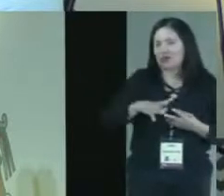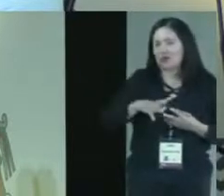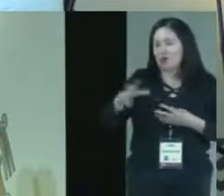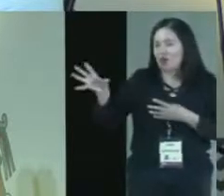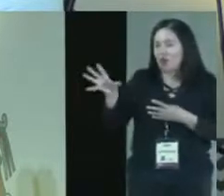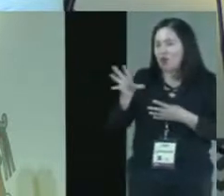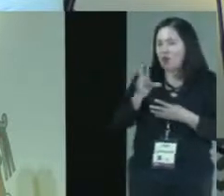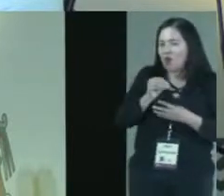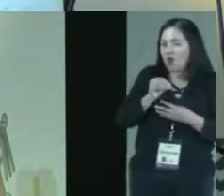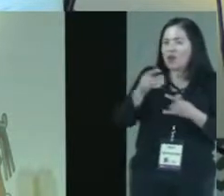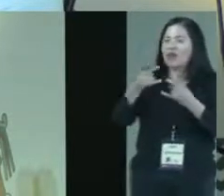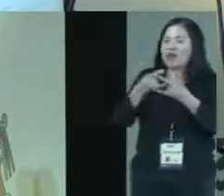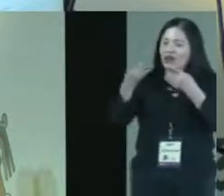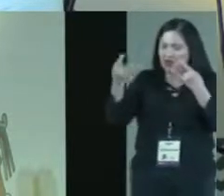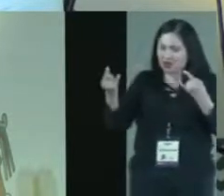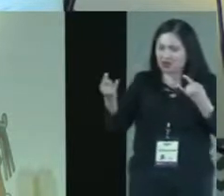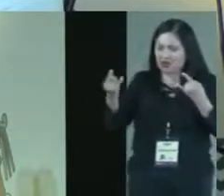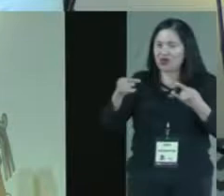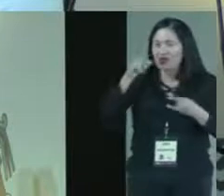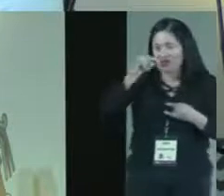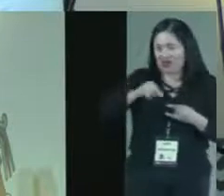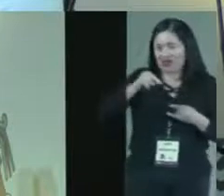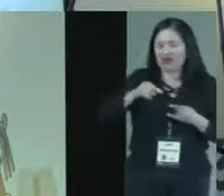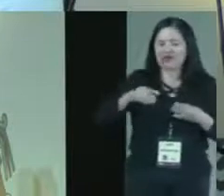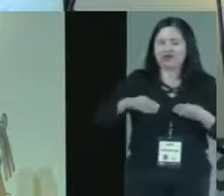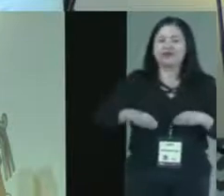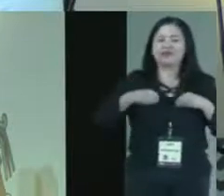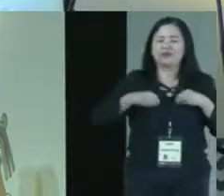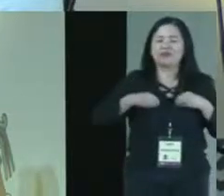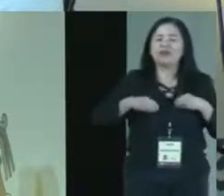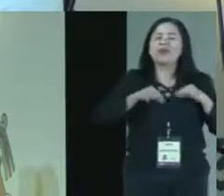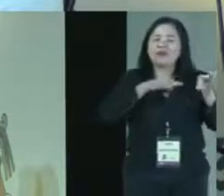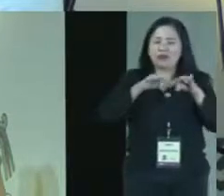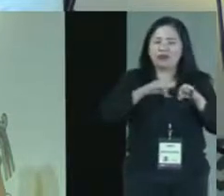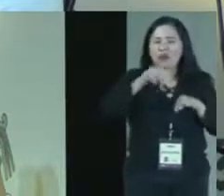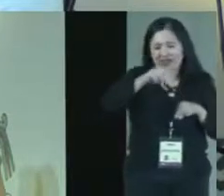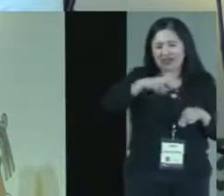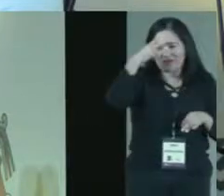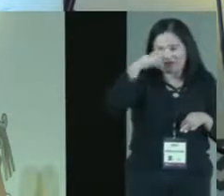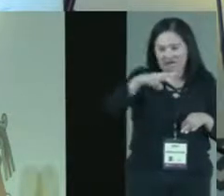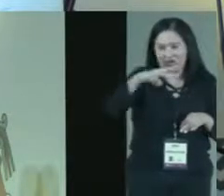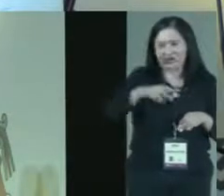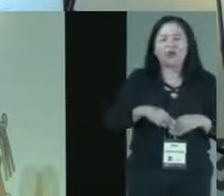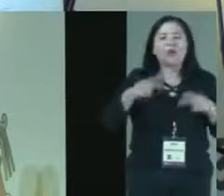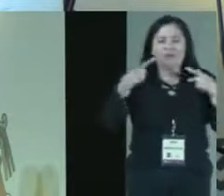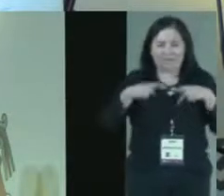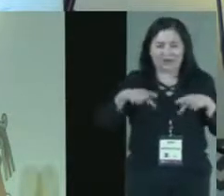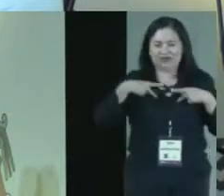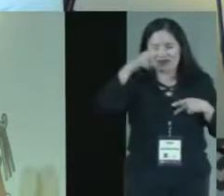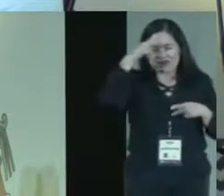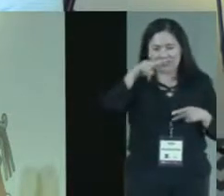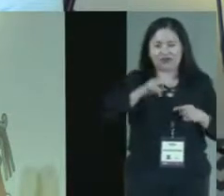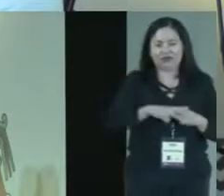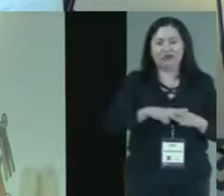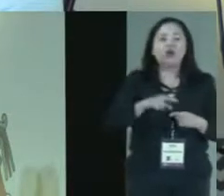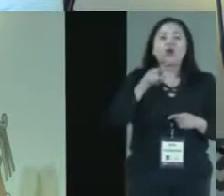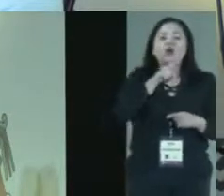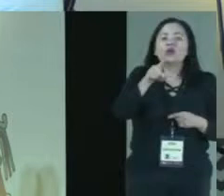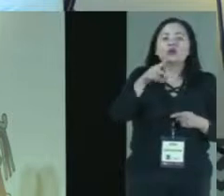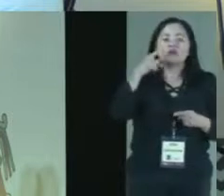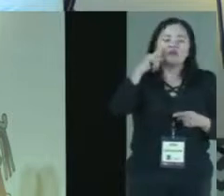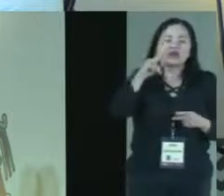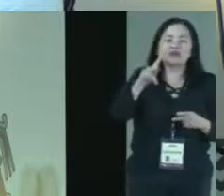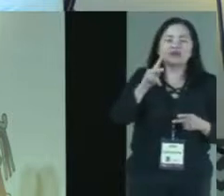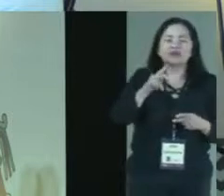de la historia del movimiento obrero, del trabajo y los trabajadores en México. Entonces, ustedes pueden identificar en esa década de los